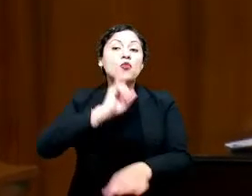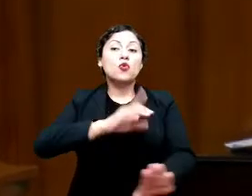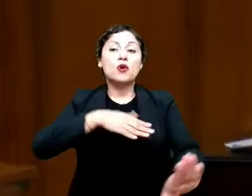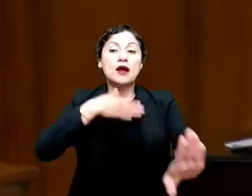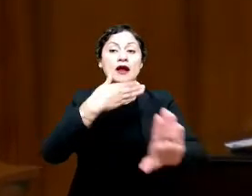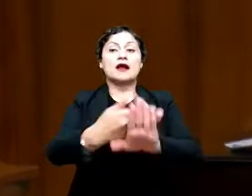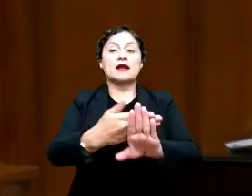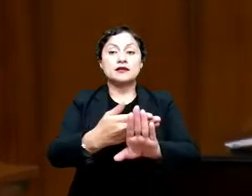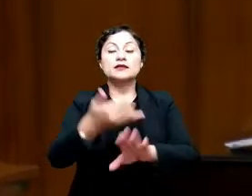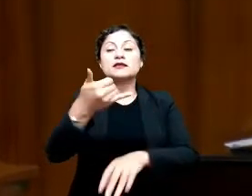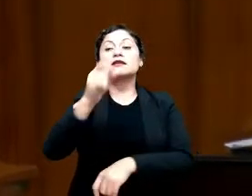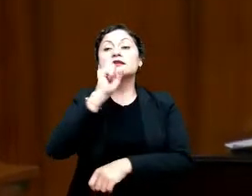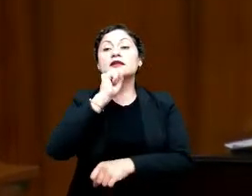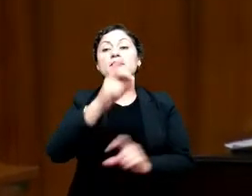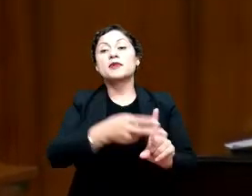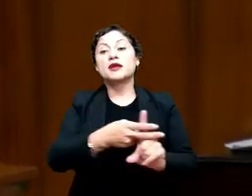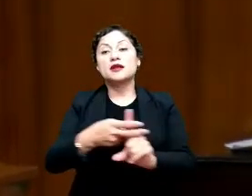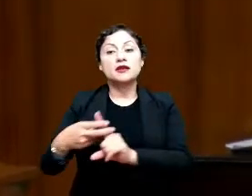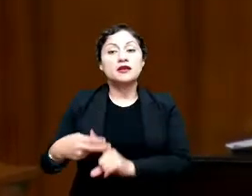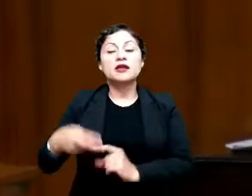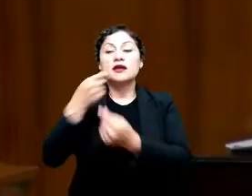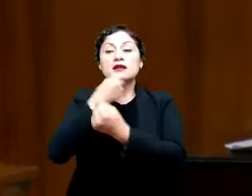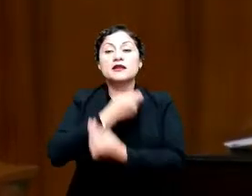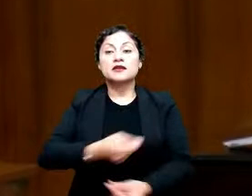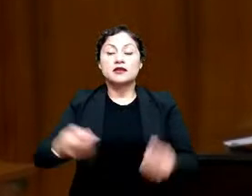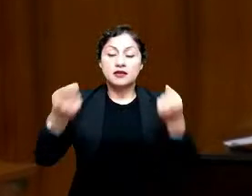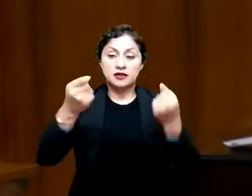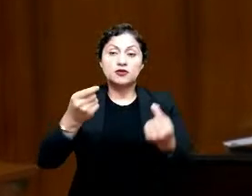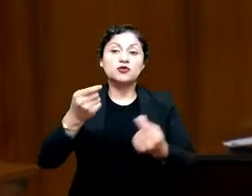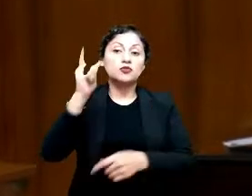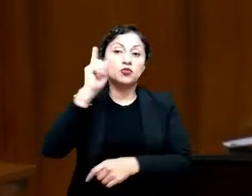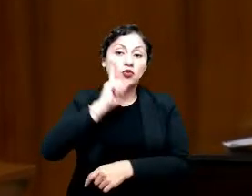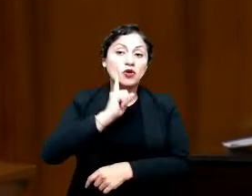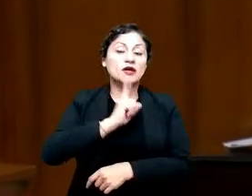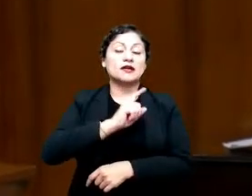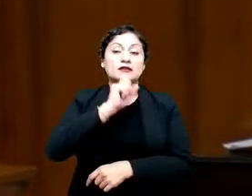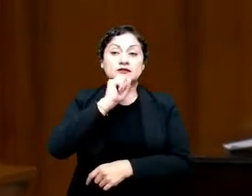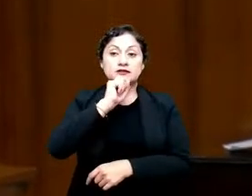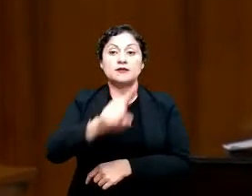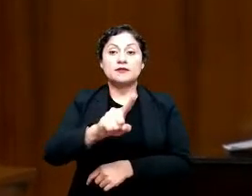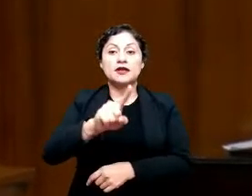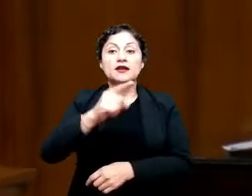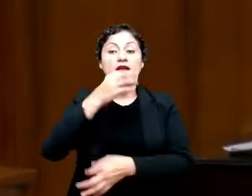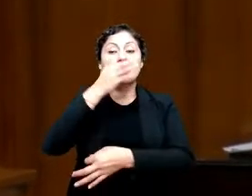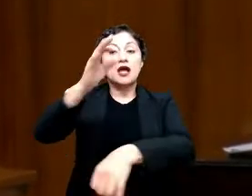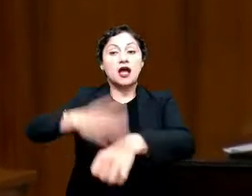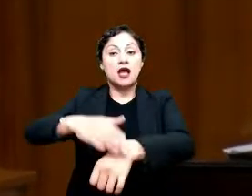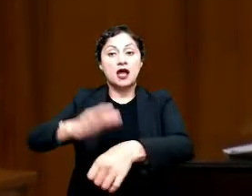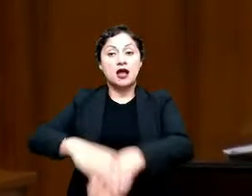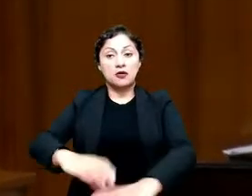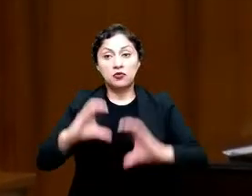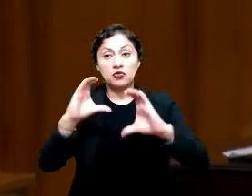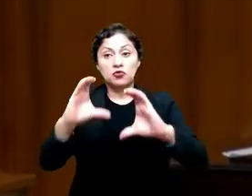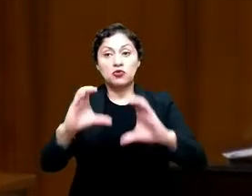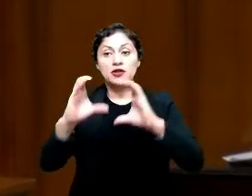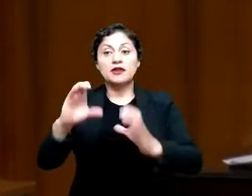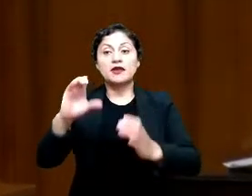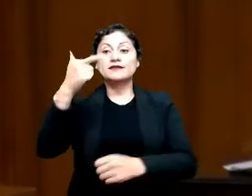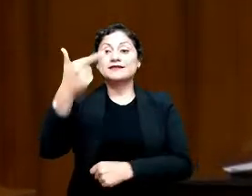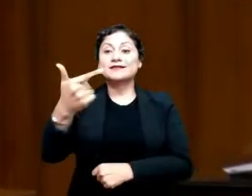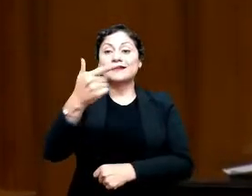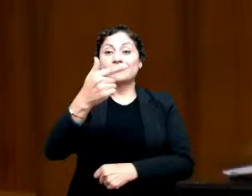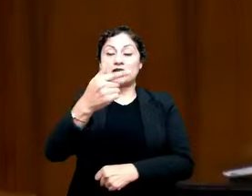desaparición contra niñas, niños y mujeres, en 7 municipios de la entidad, los cuales